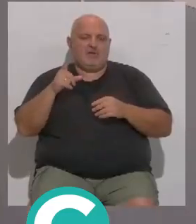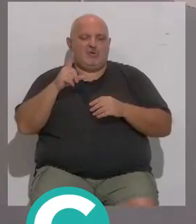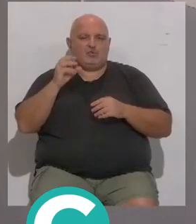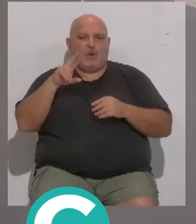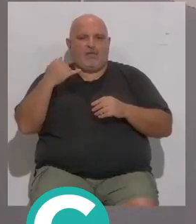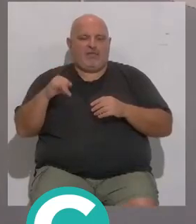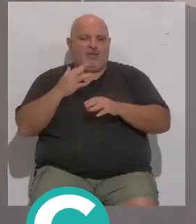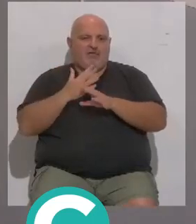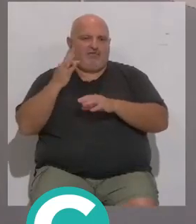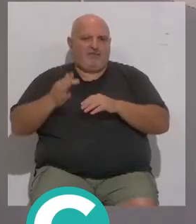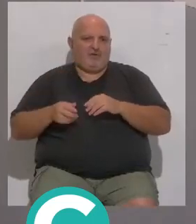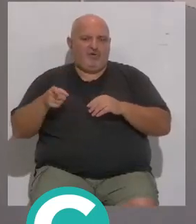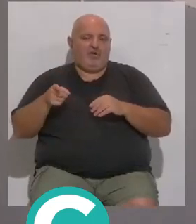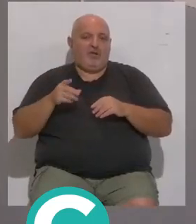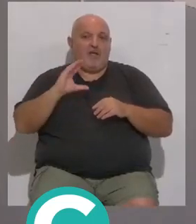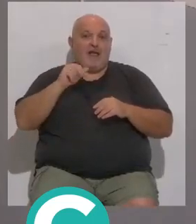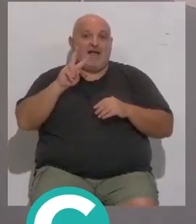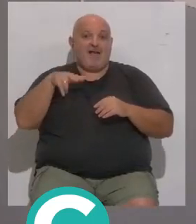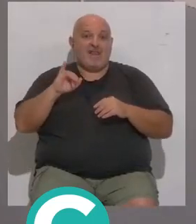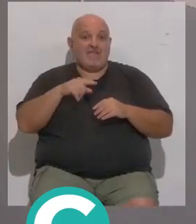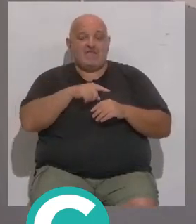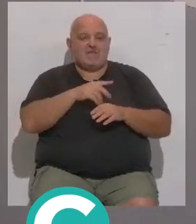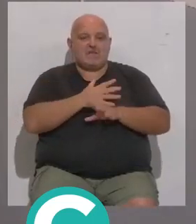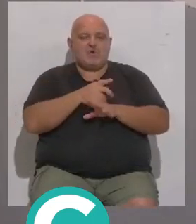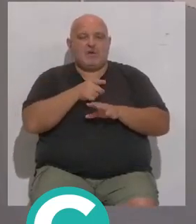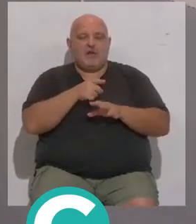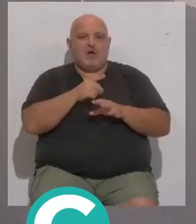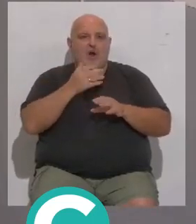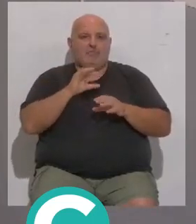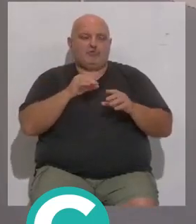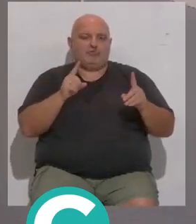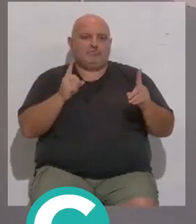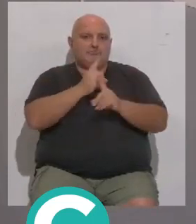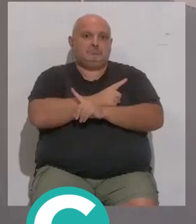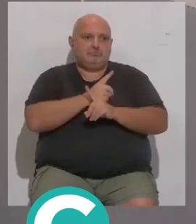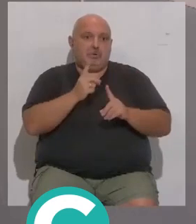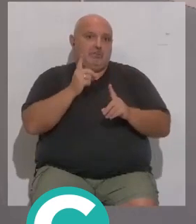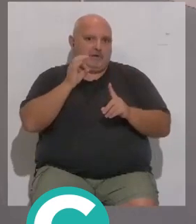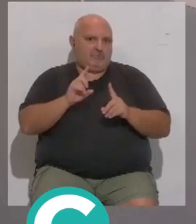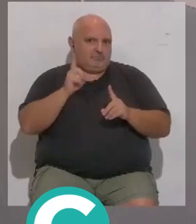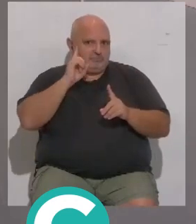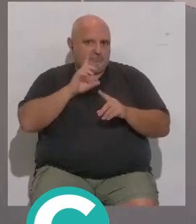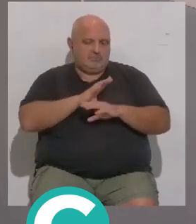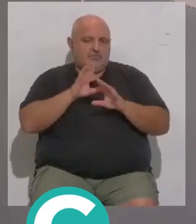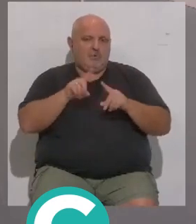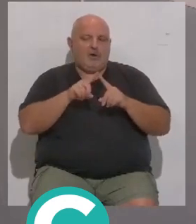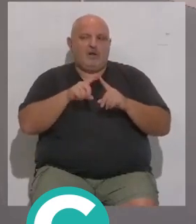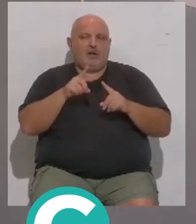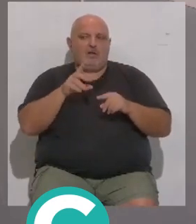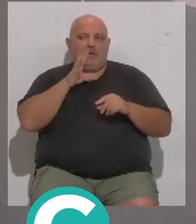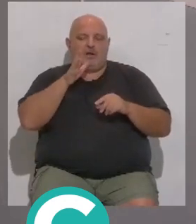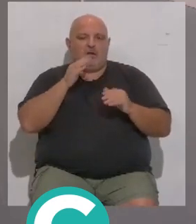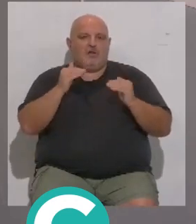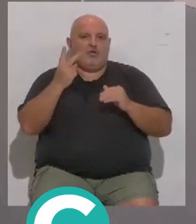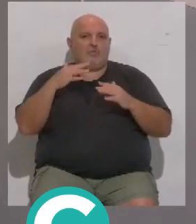selección. Y entonces eso le puede abrir las puertas a Brian Ocampo. Claro, pero tiene que ver qué es lo que hace, no solamente en